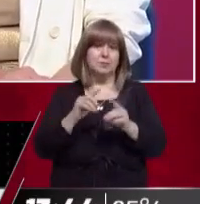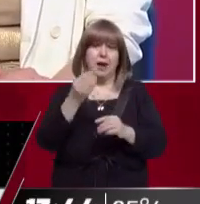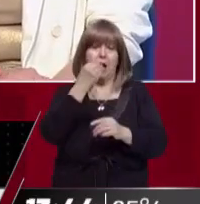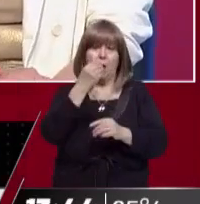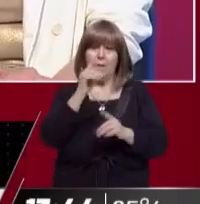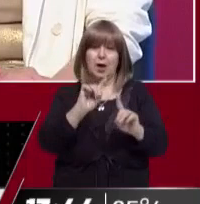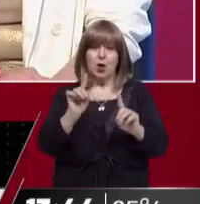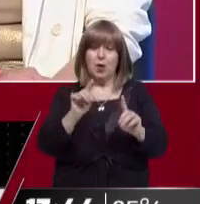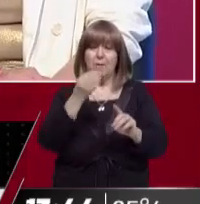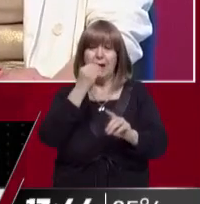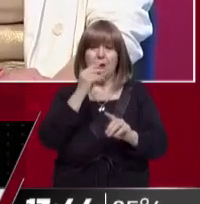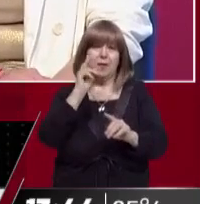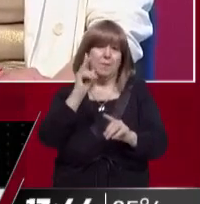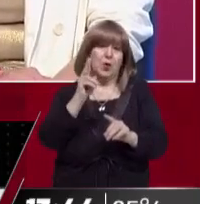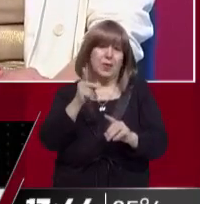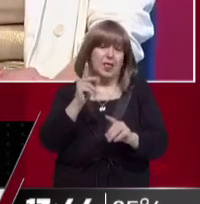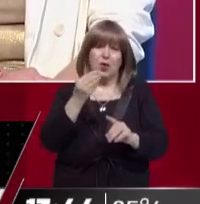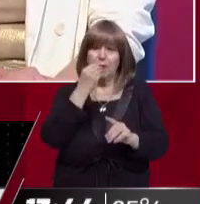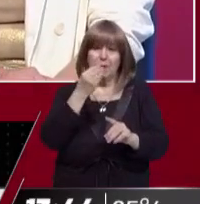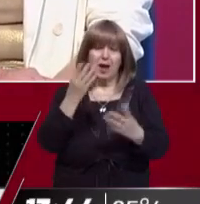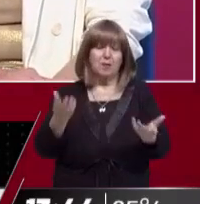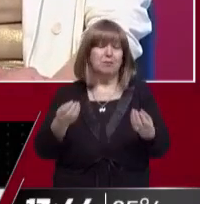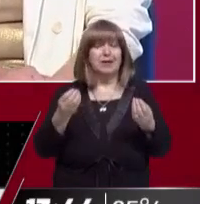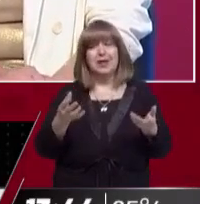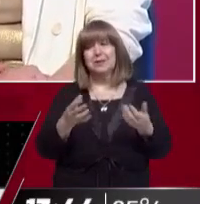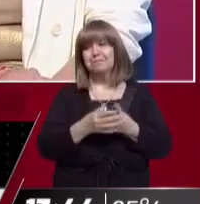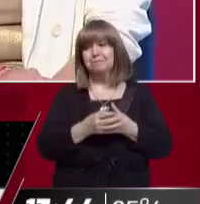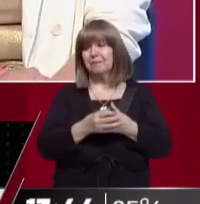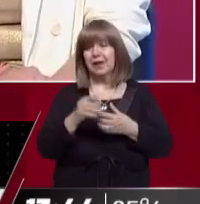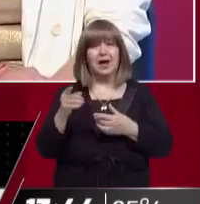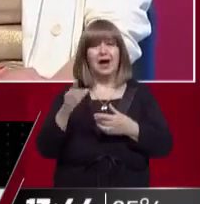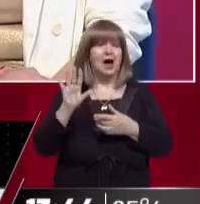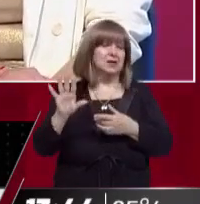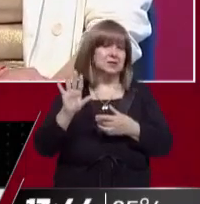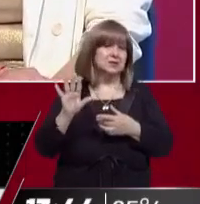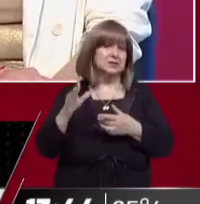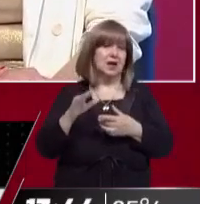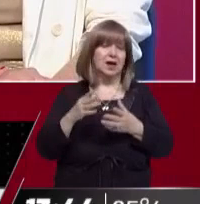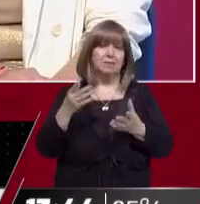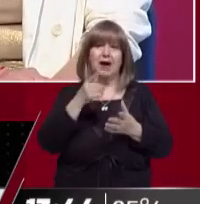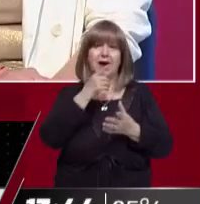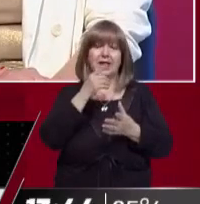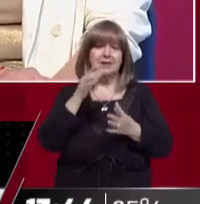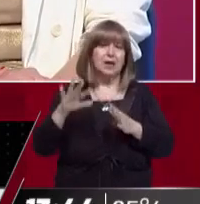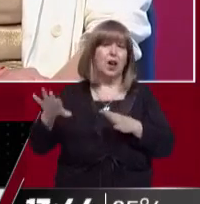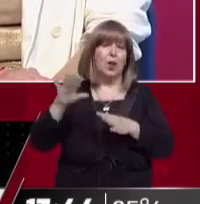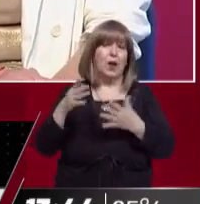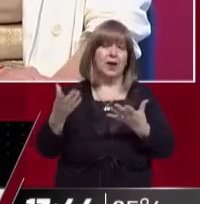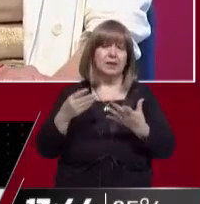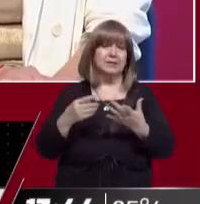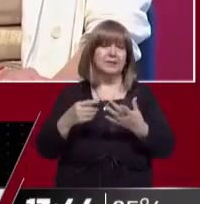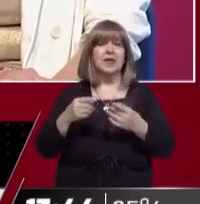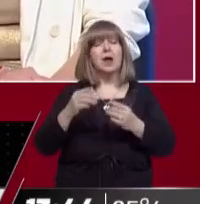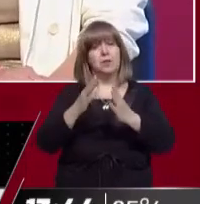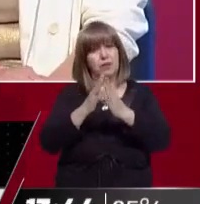para el consumo, no está permitido, pero que seguramente, como siempre lo decimos, el mercado negro termina existiendo. Y comprar en lugares habilitados,